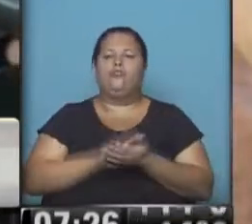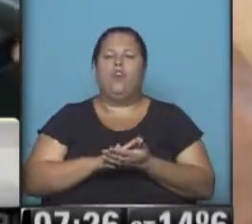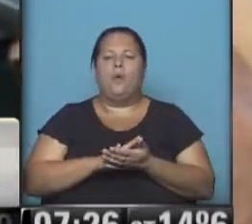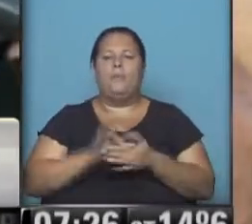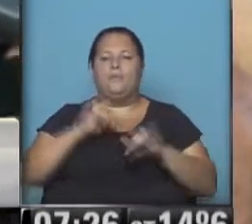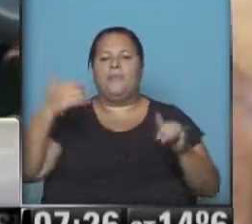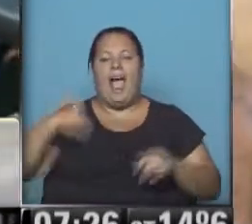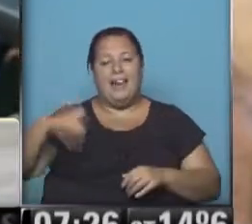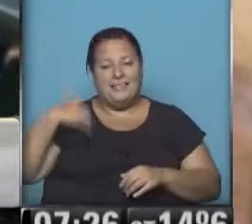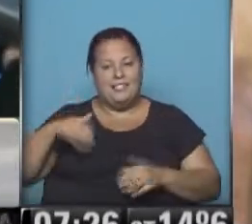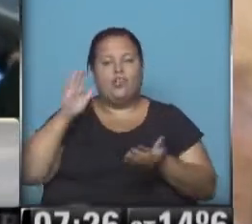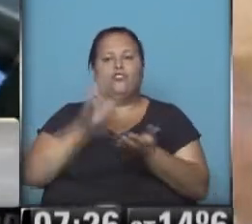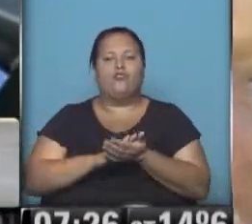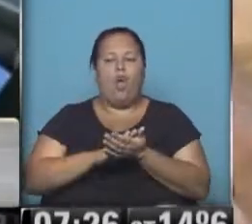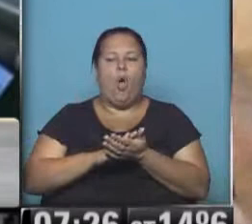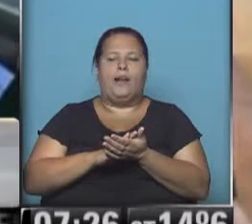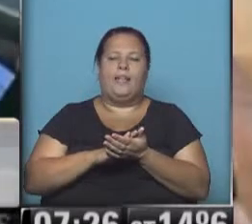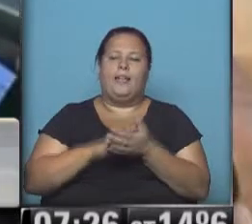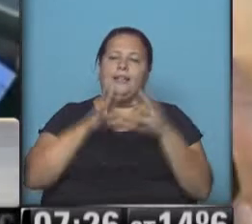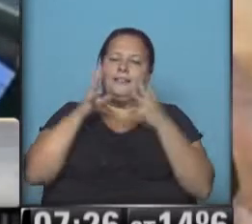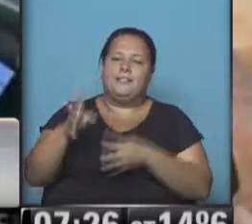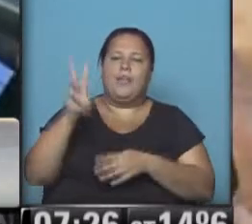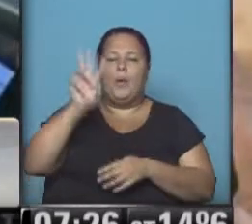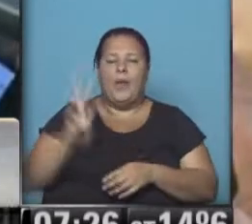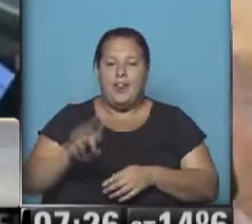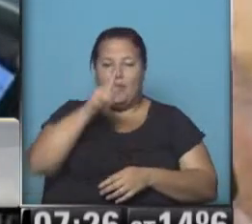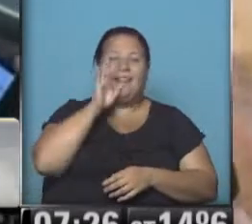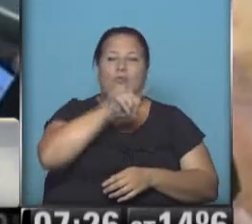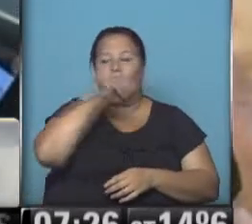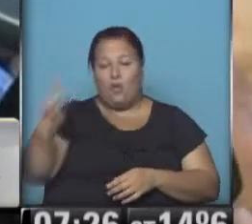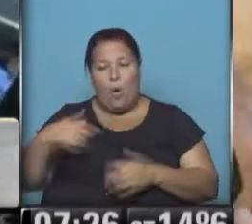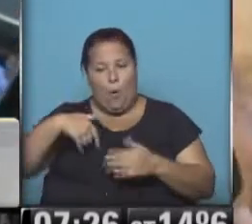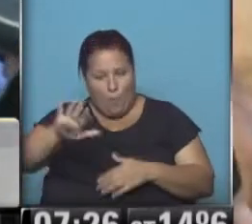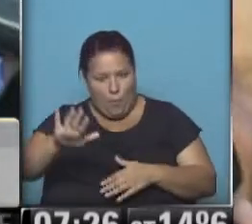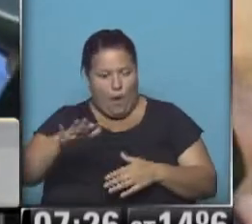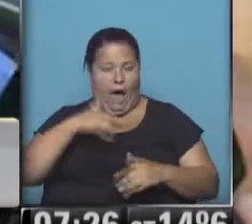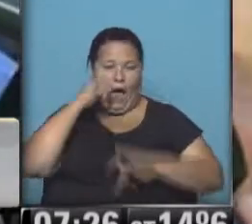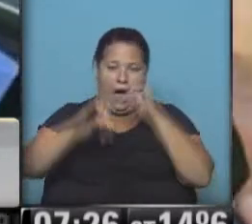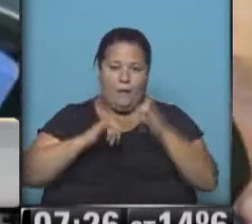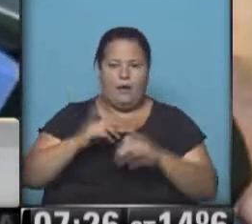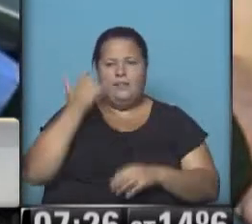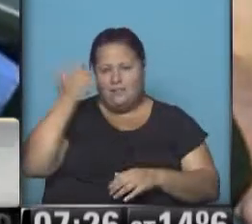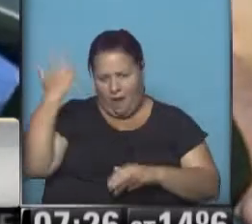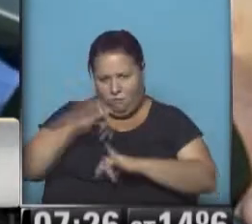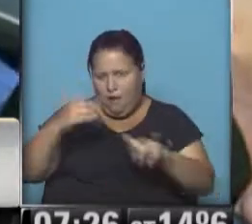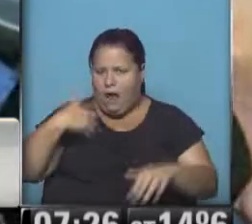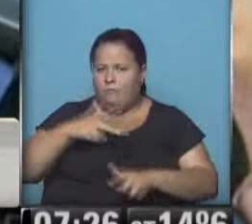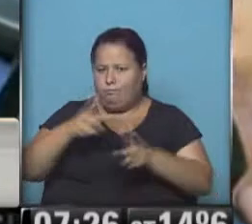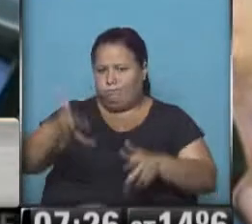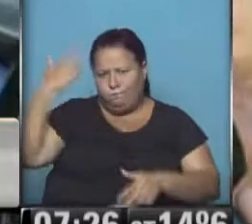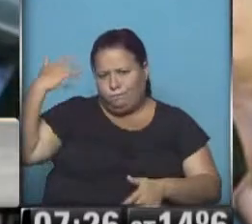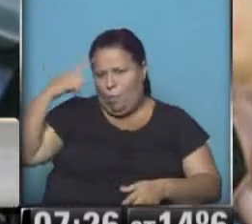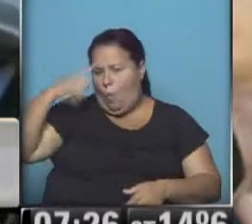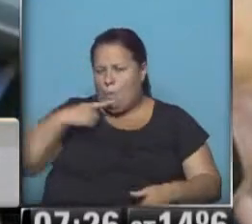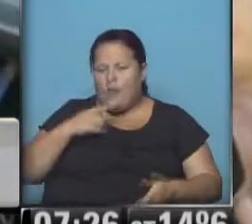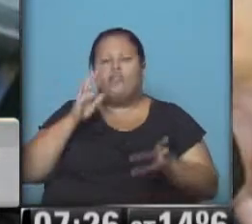de la Argentina sobre la ofensiva contra Venezuela por parte de Estados Unidos, va a haber algún pronunciamiento? Pero ya se pronunció Argentina hace un